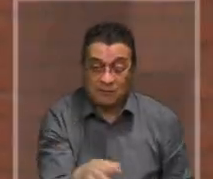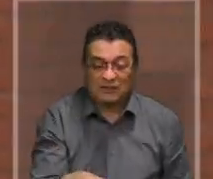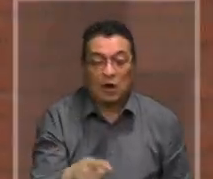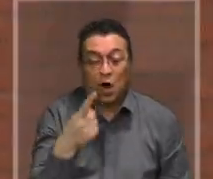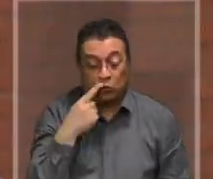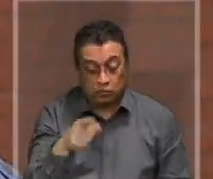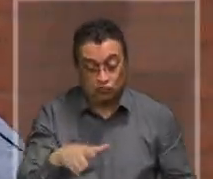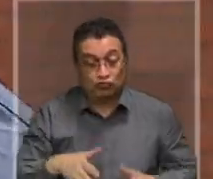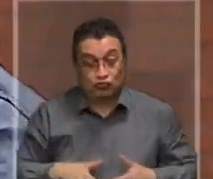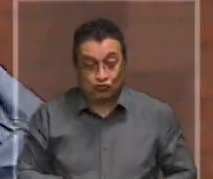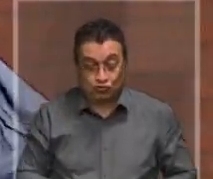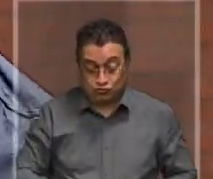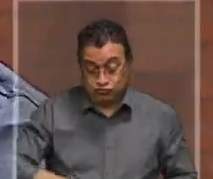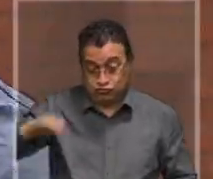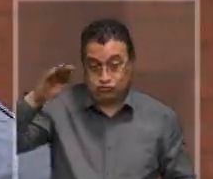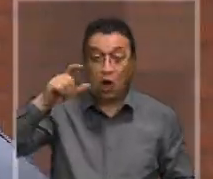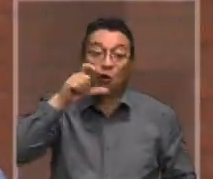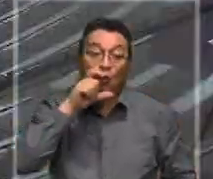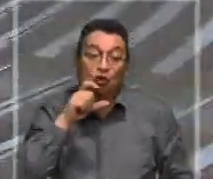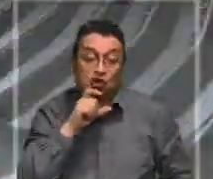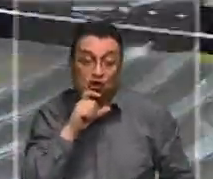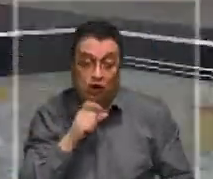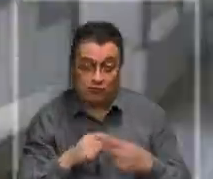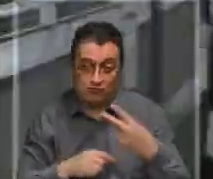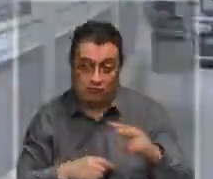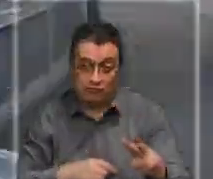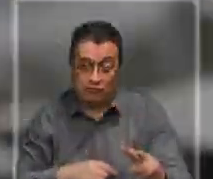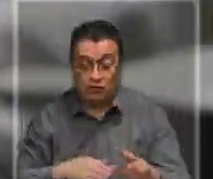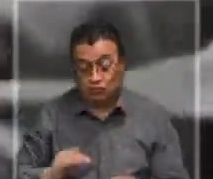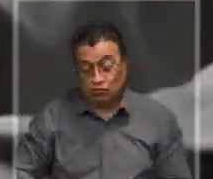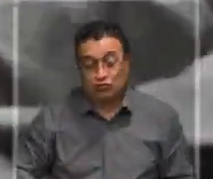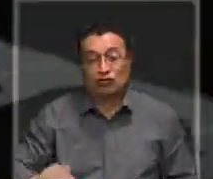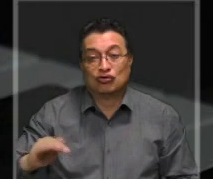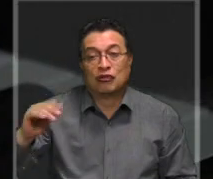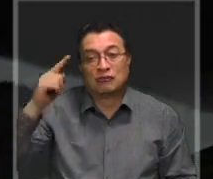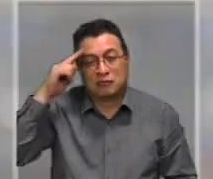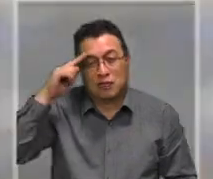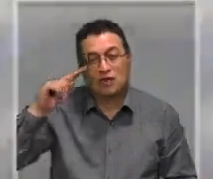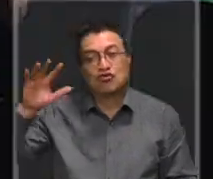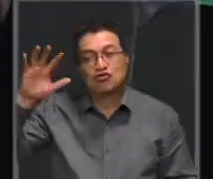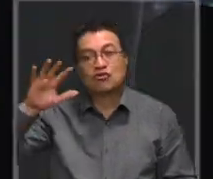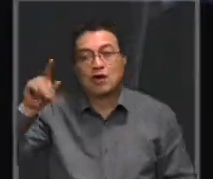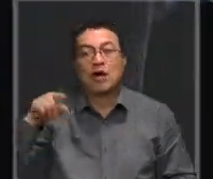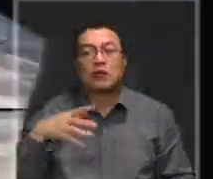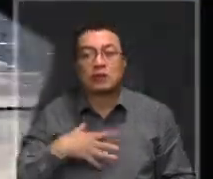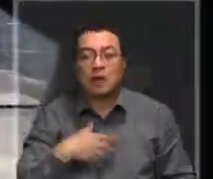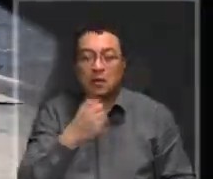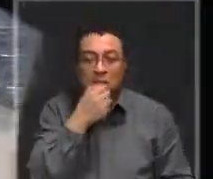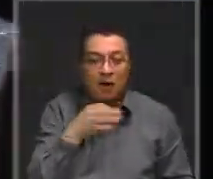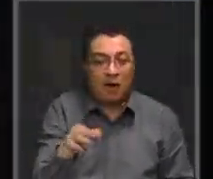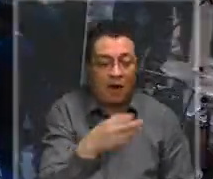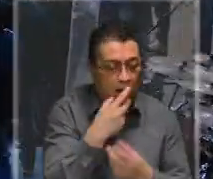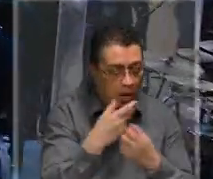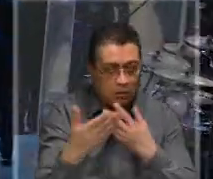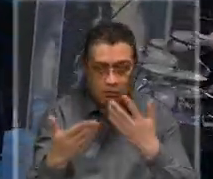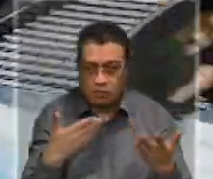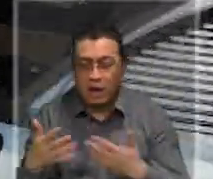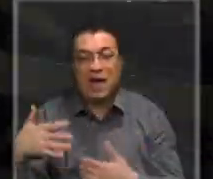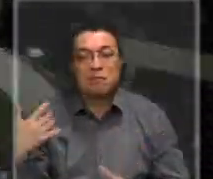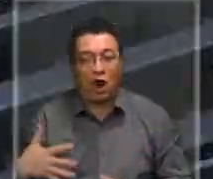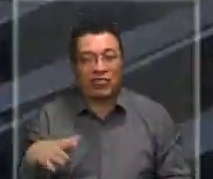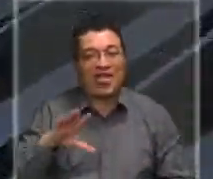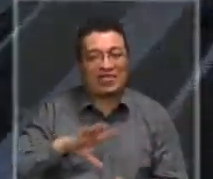nacido y criado en Curicó, que desde niño tenía el sueño de ser un animador y un comunicador importante de su